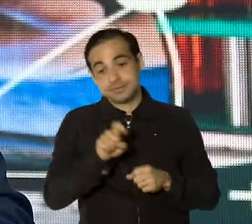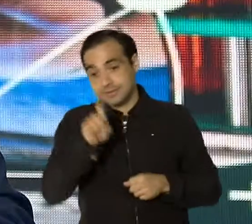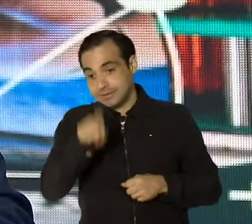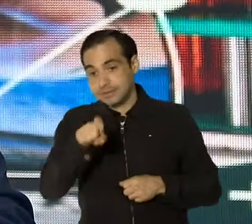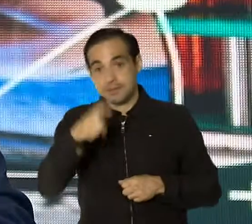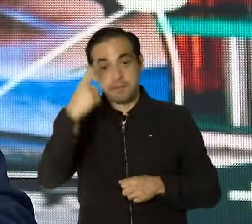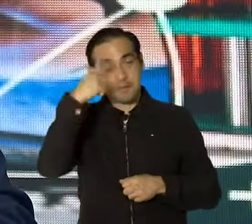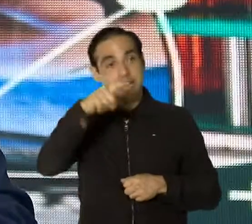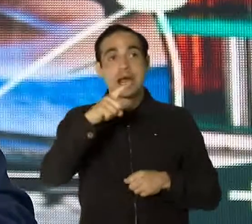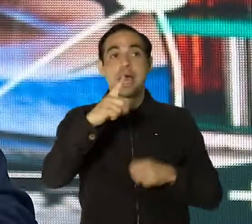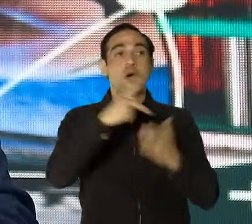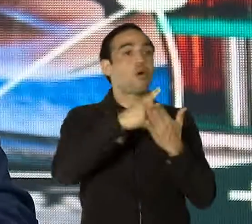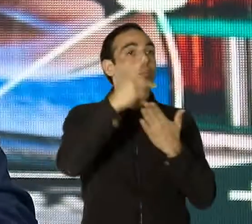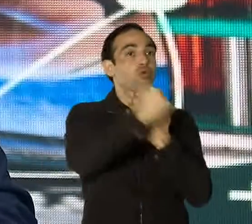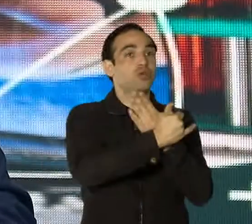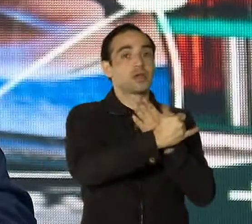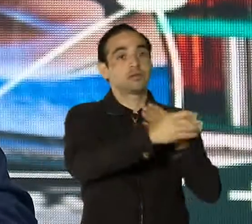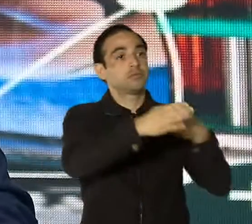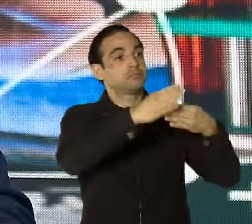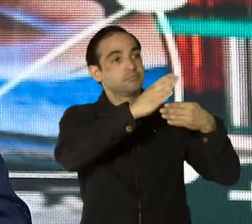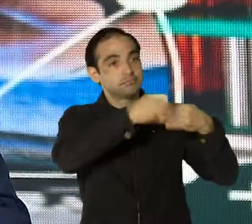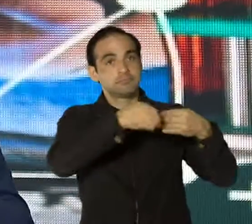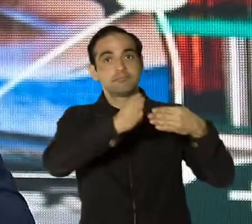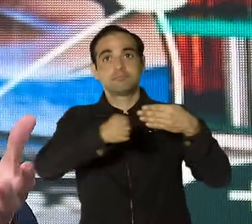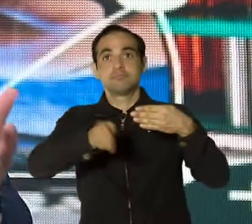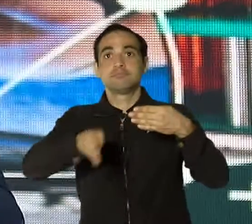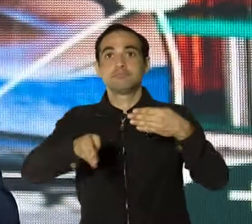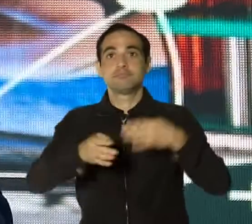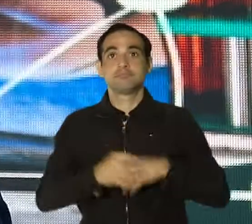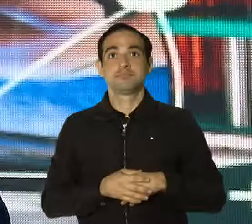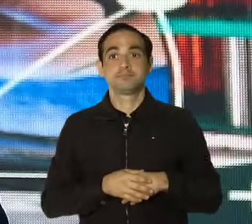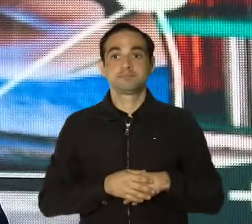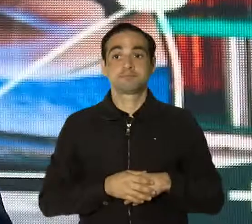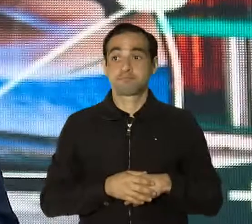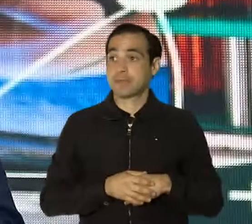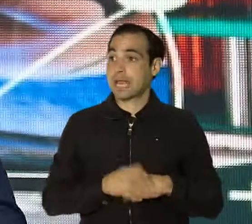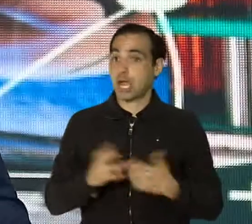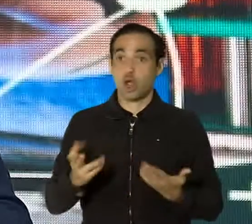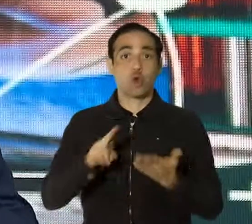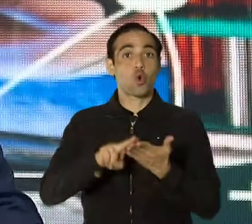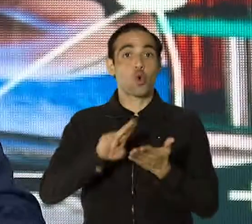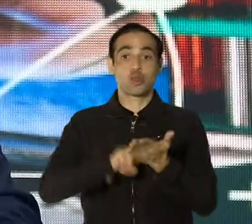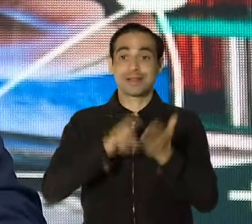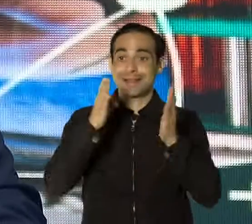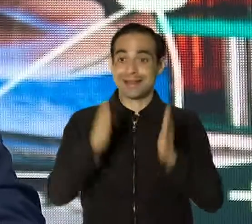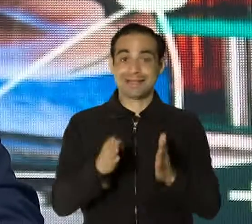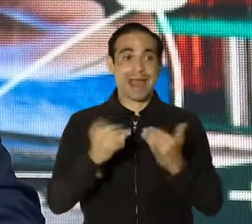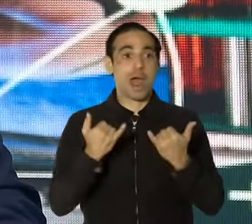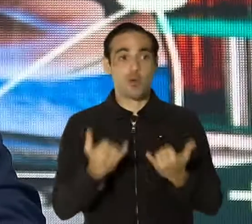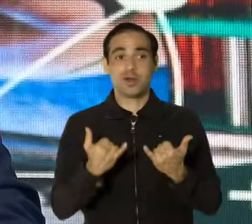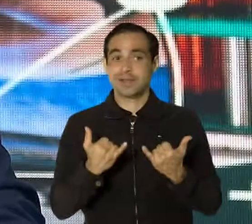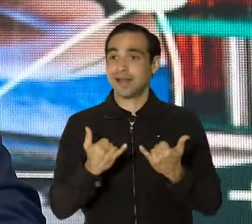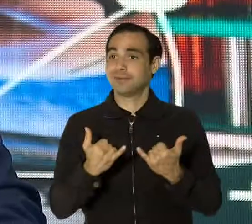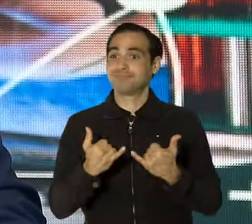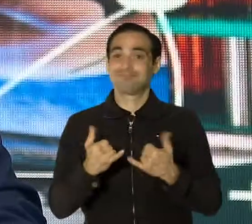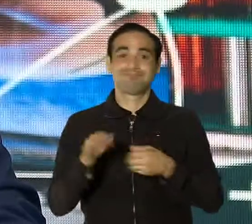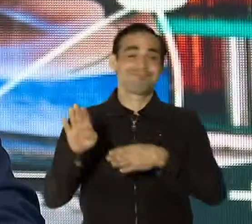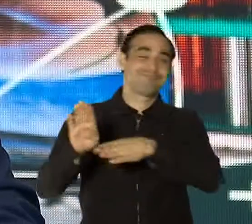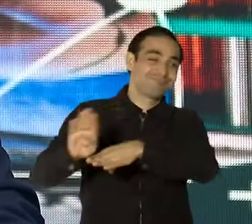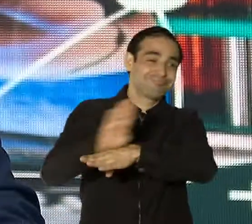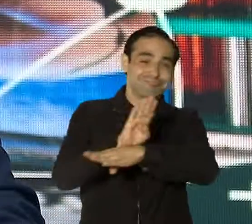Pues sí, los contratistas ahora tienen las manos llenas, hay muchos proyectos. Hay muchos